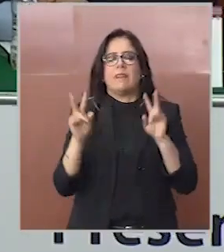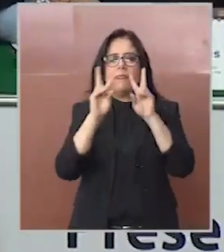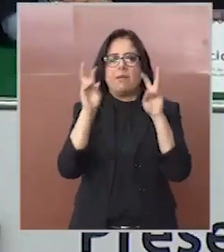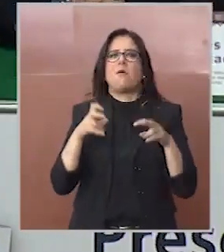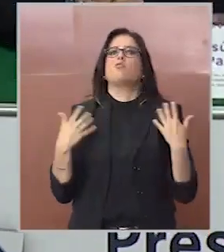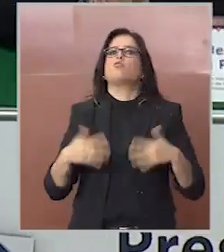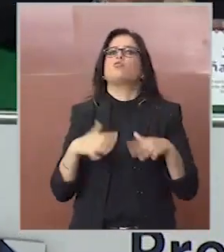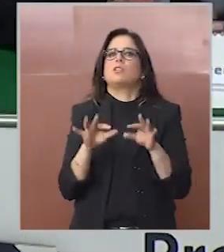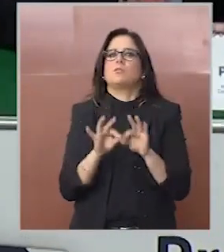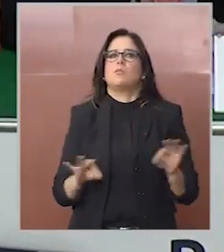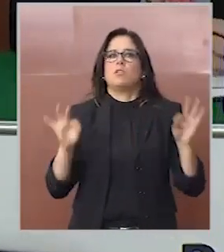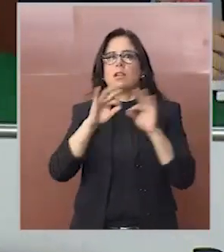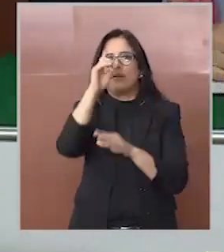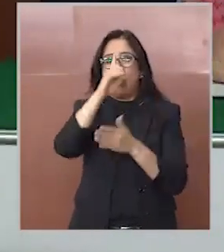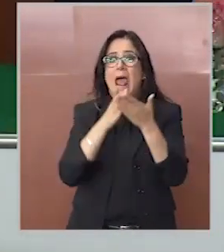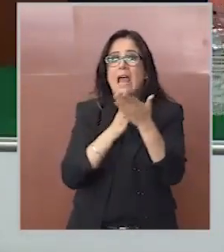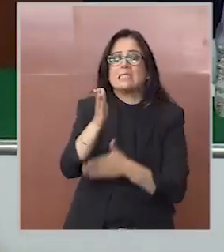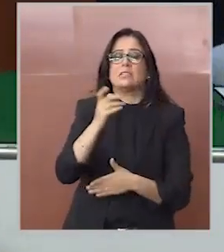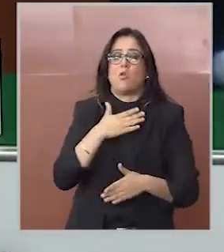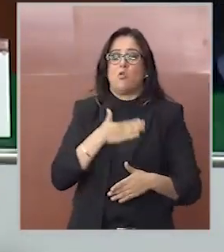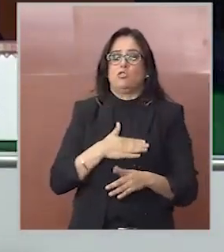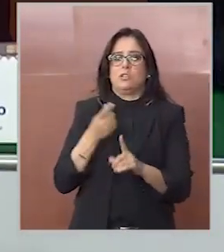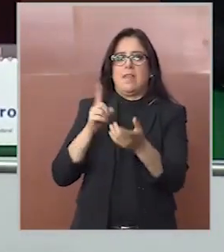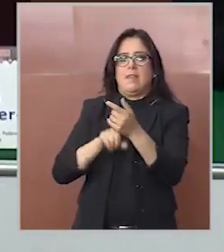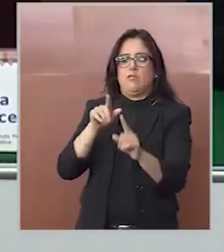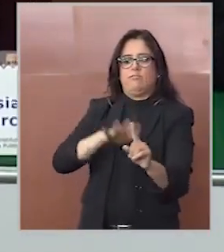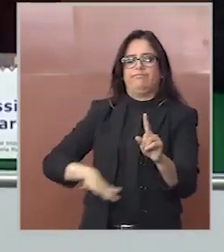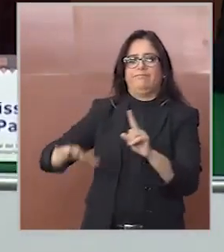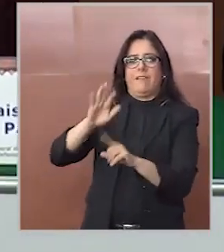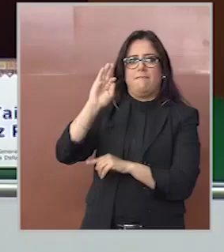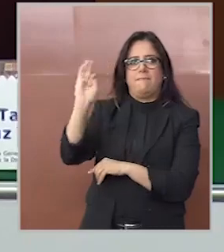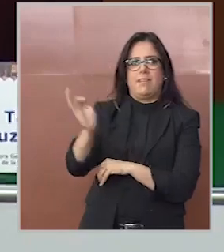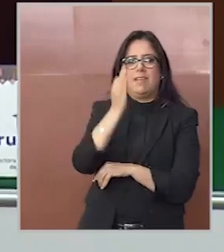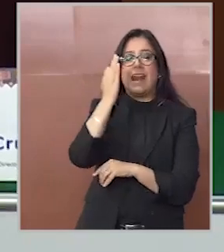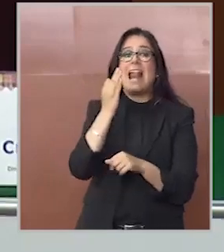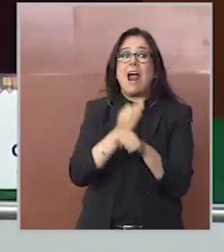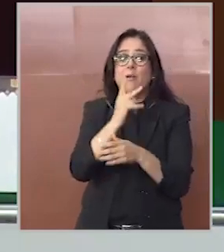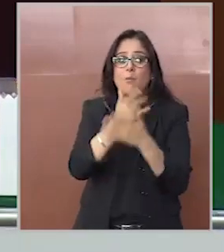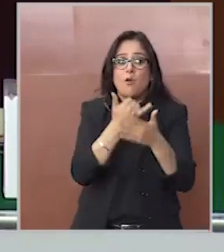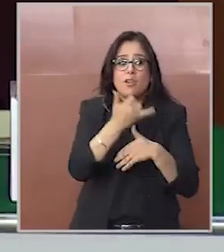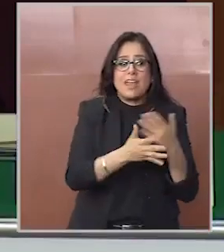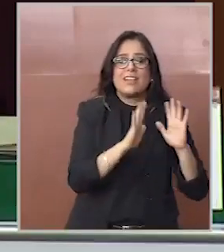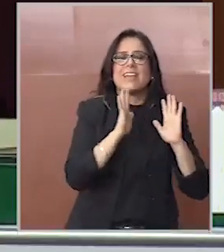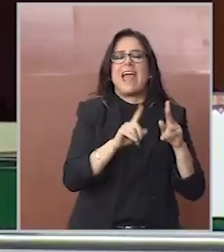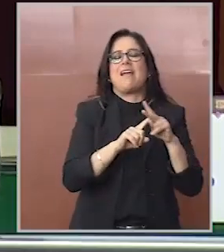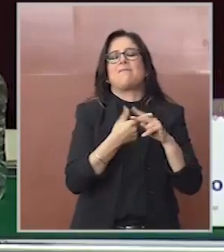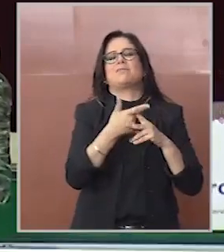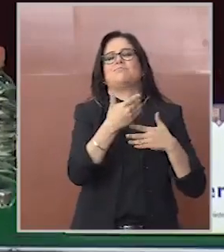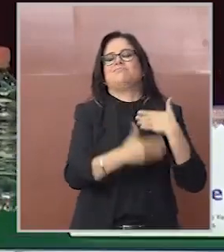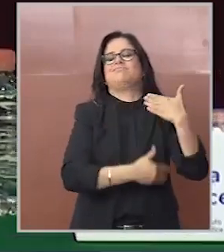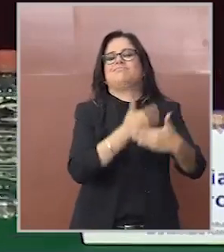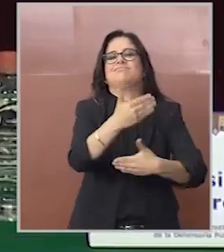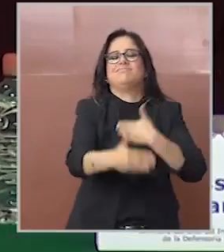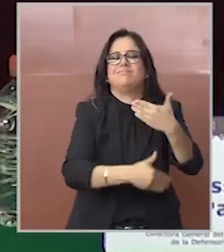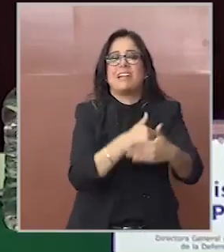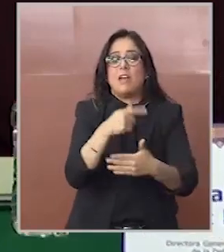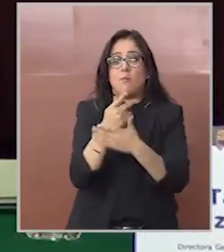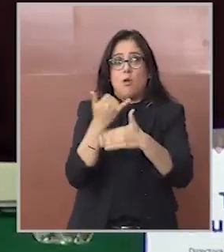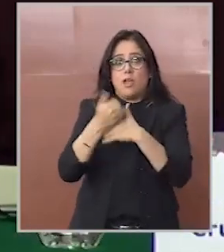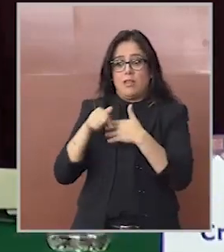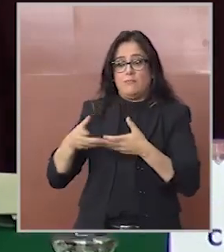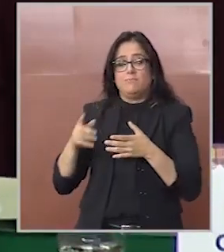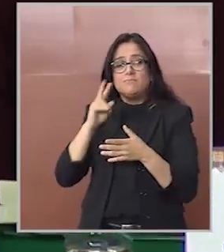y un tema importante también para para el acceso a la justicia Federal es que arranque este proyecto y este proyecto